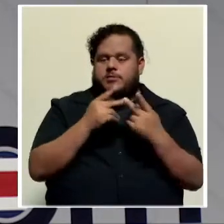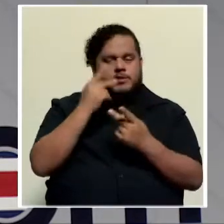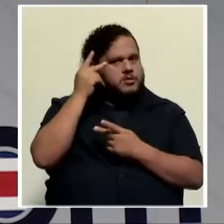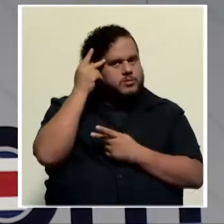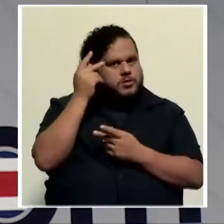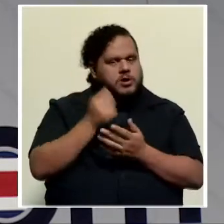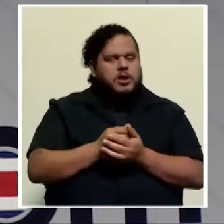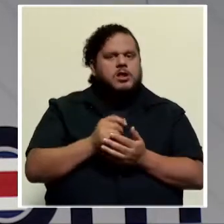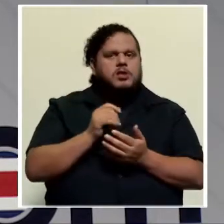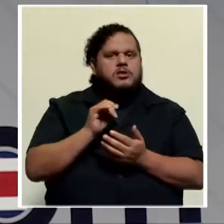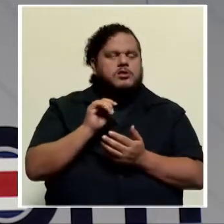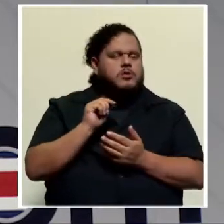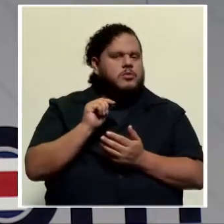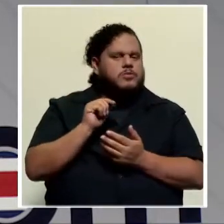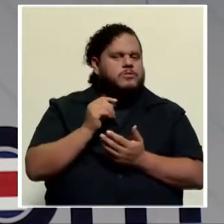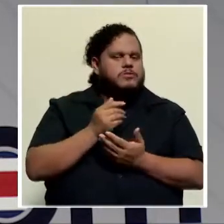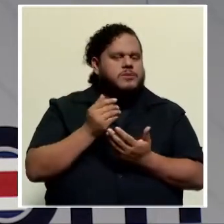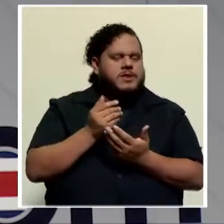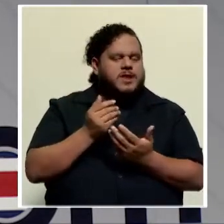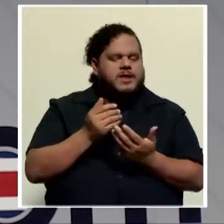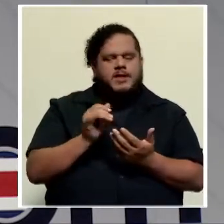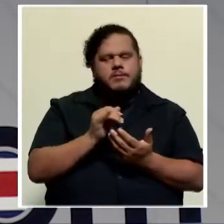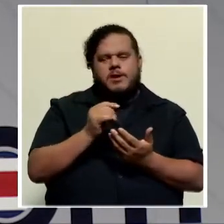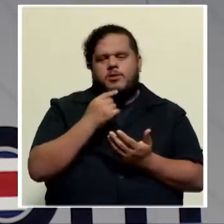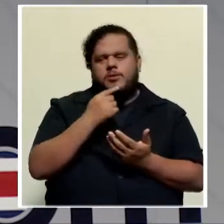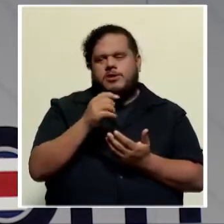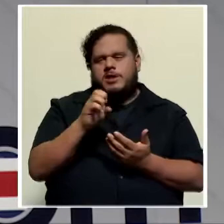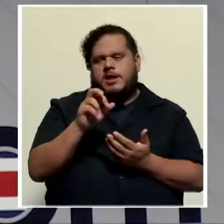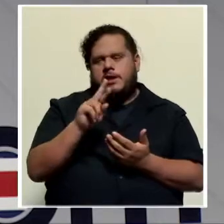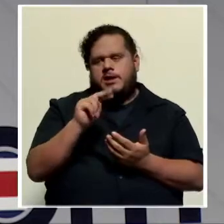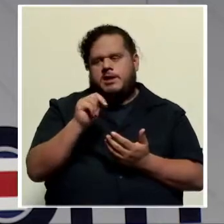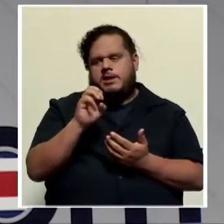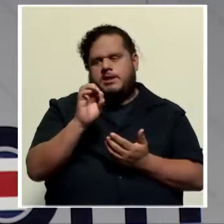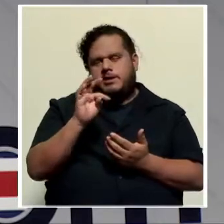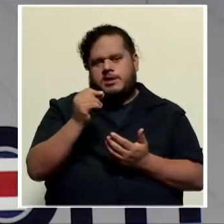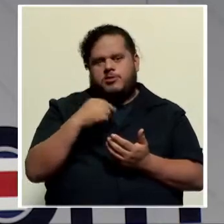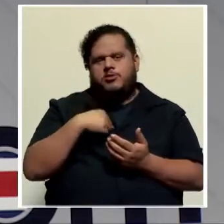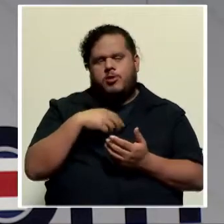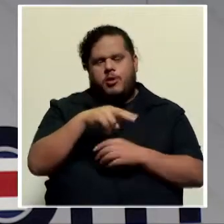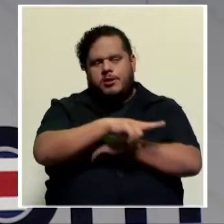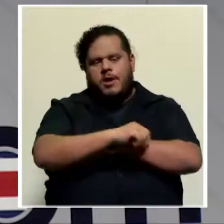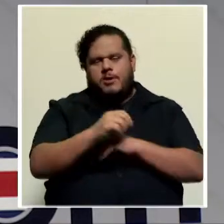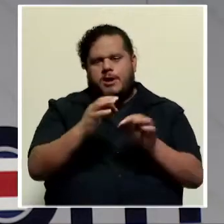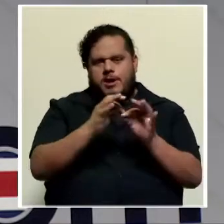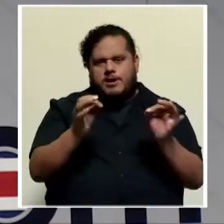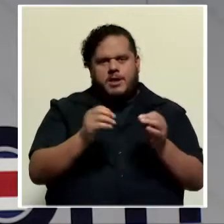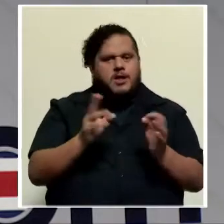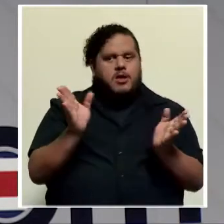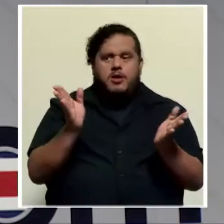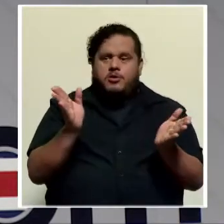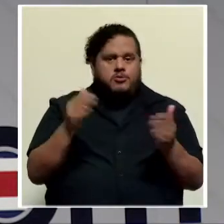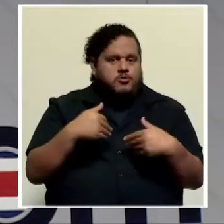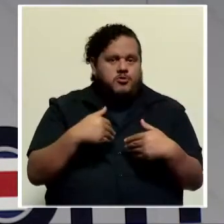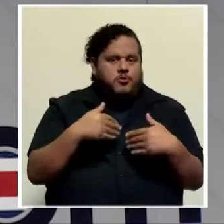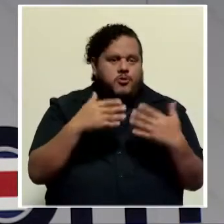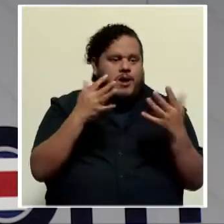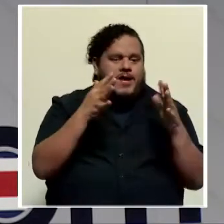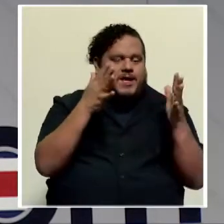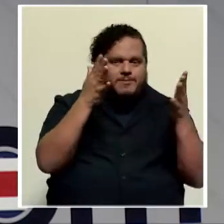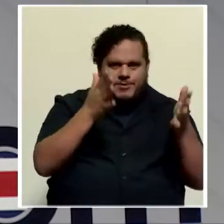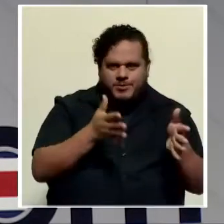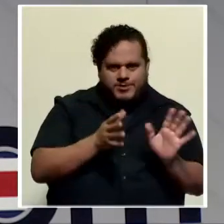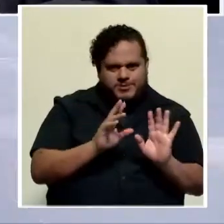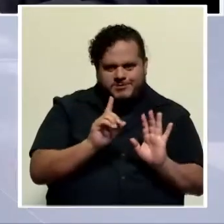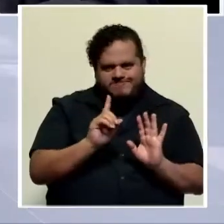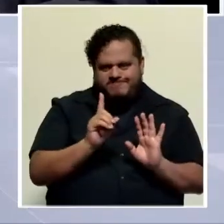ese heredero, digamos, como bien lo señalaba Ernesto, yo le voy a robar la frase, no hay aplaudidores en política, ¿verdad? No necesariamente